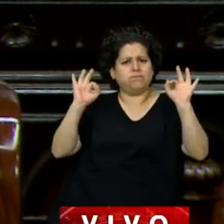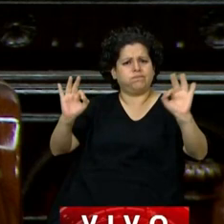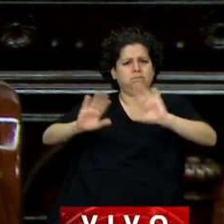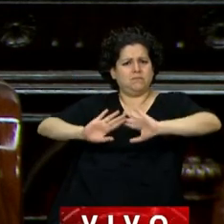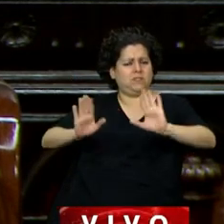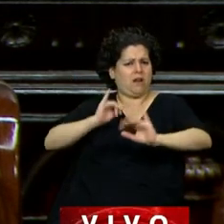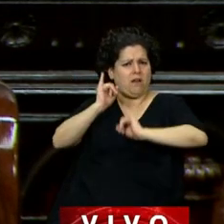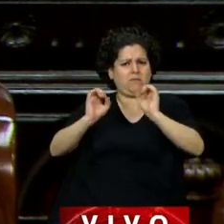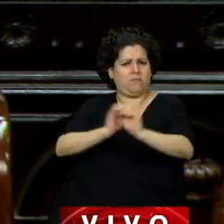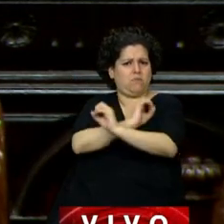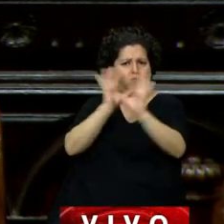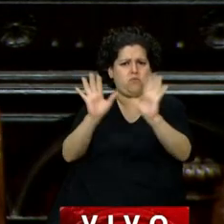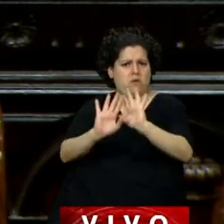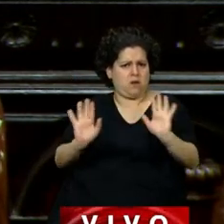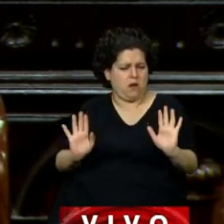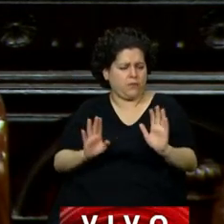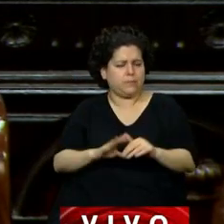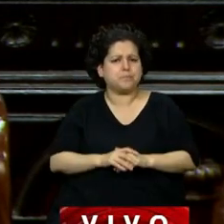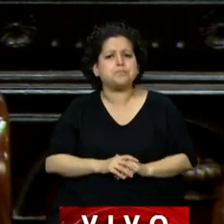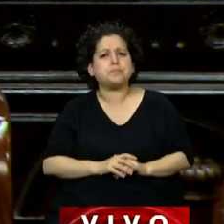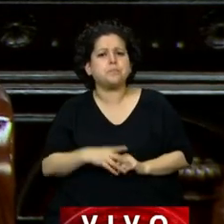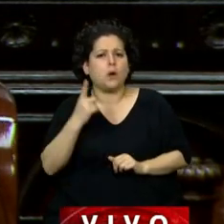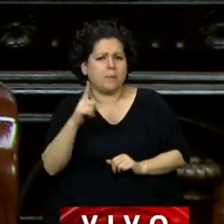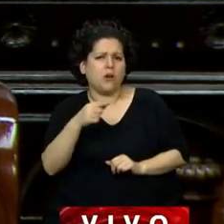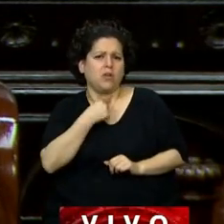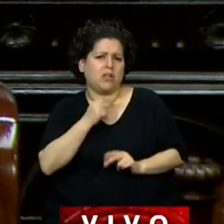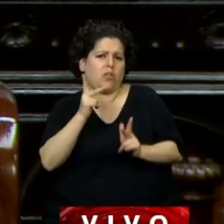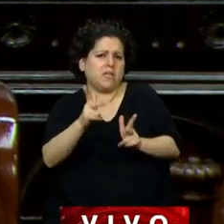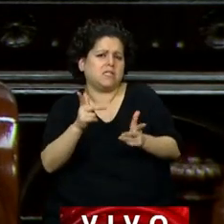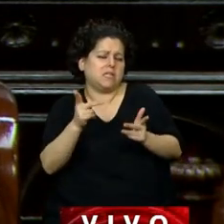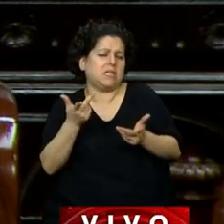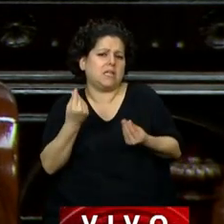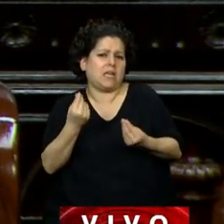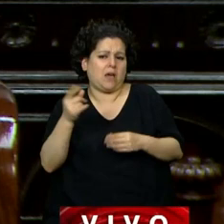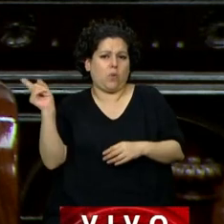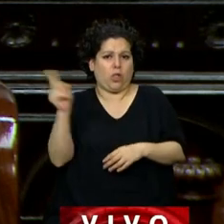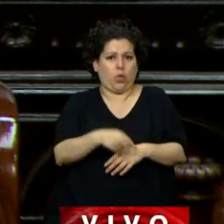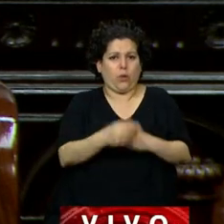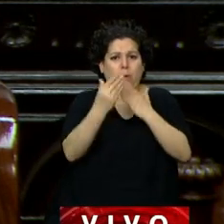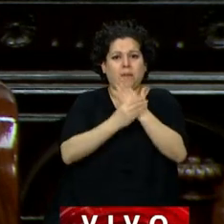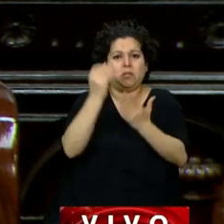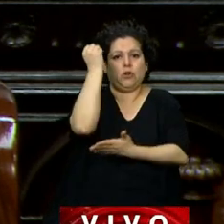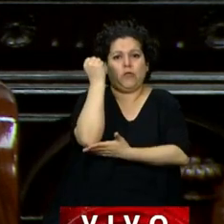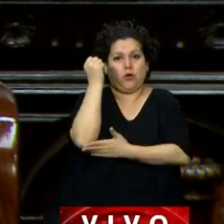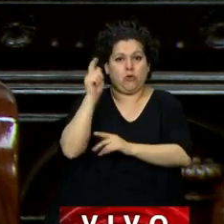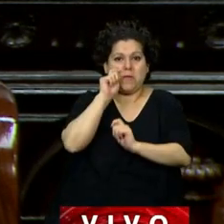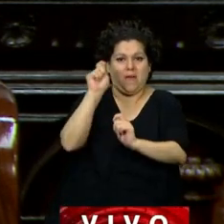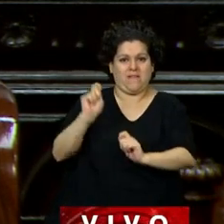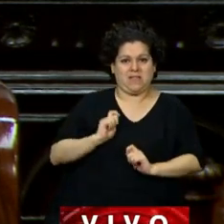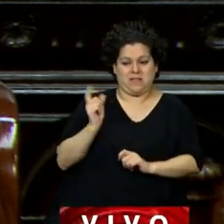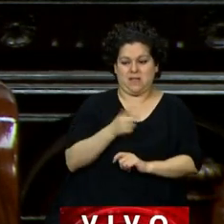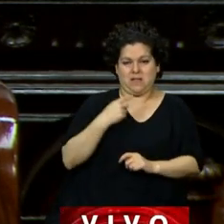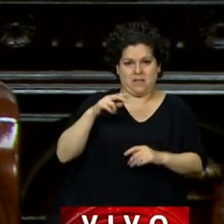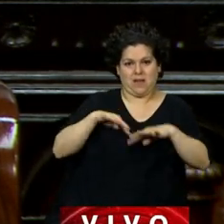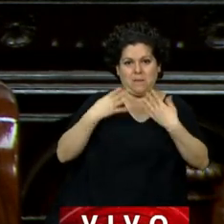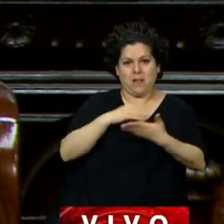con total claridad. Pero decir además que cuando nos visitó el ministro de Economía, dijo